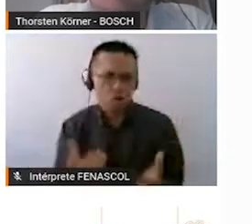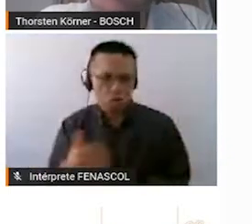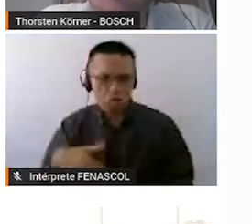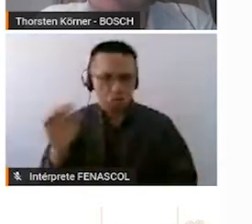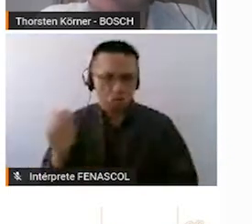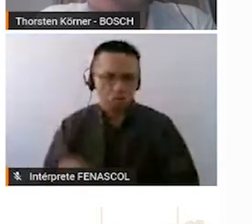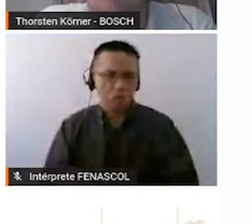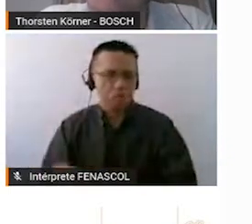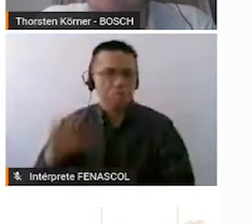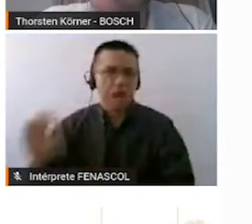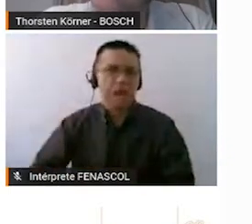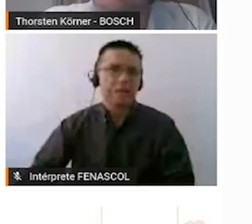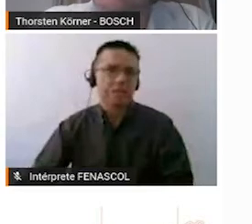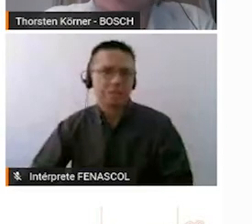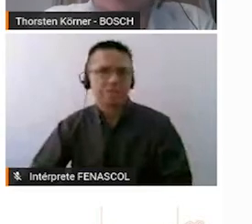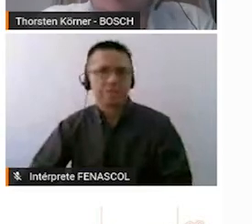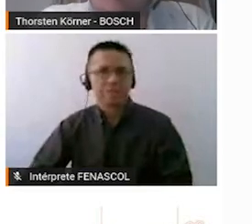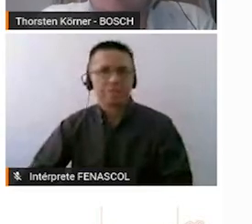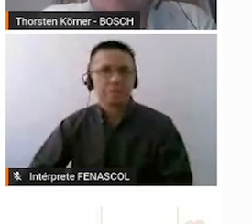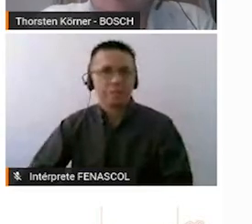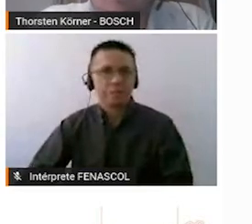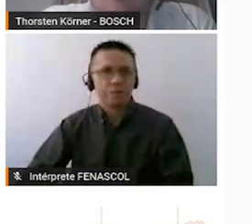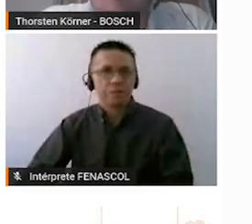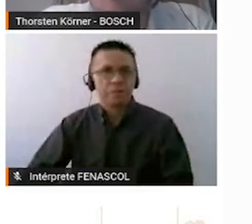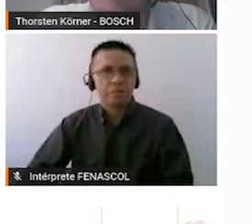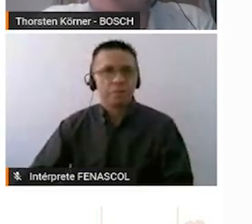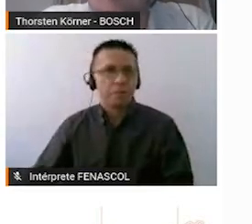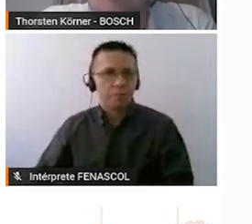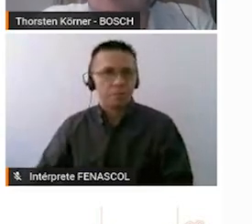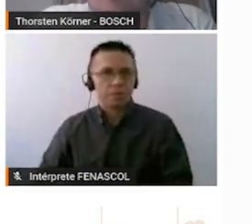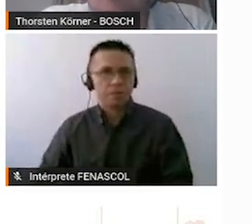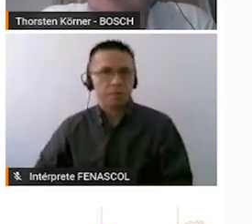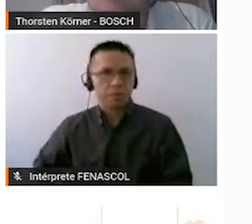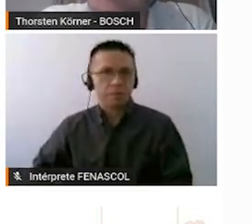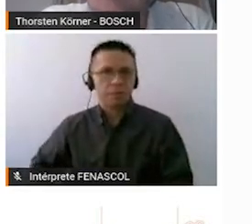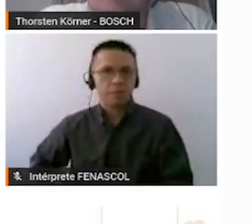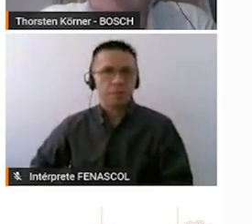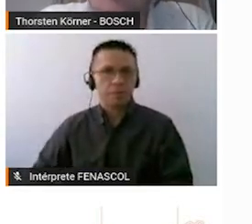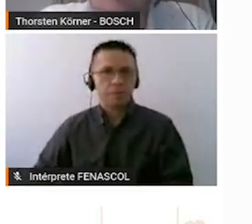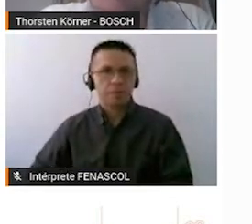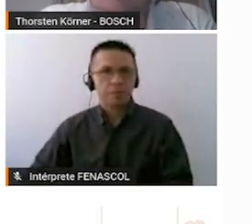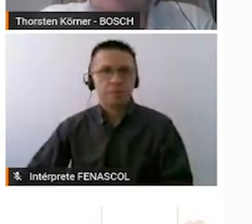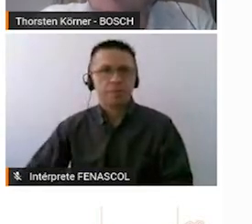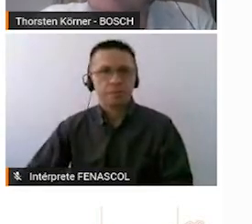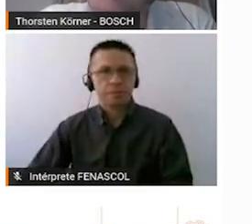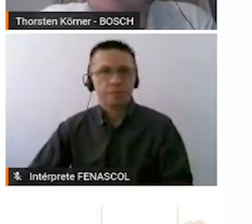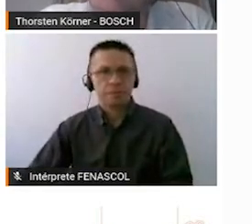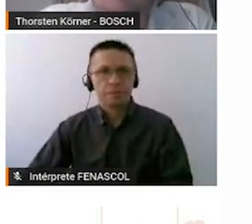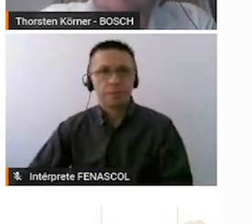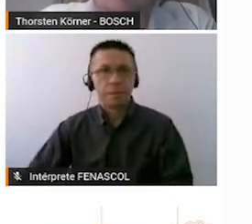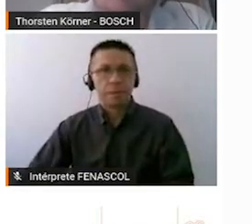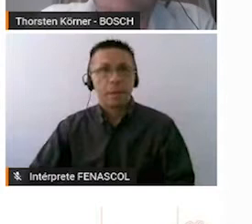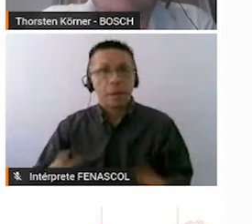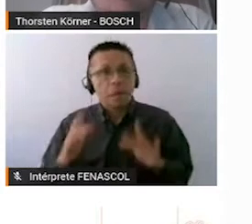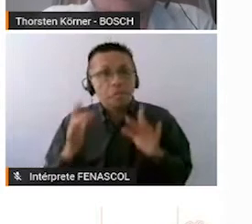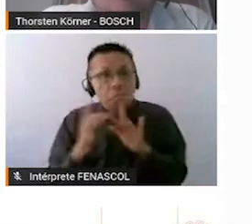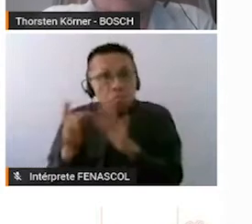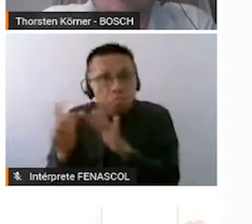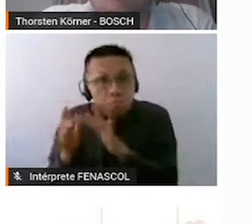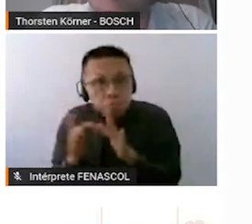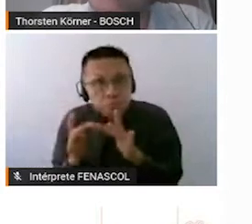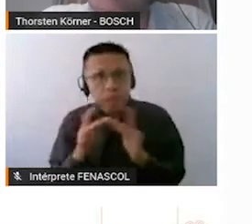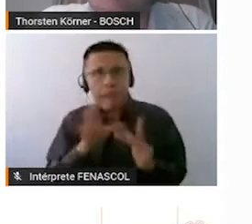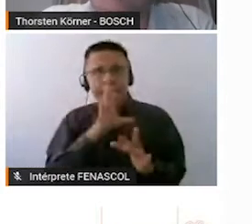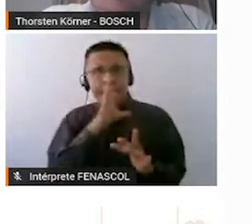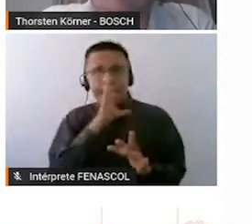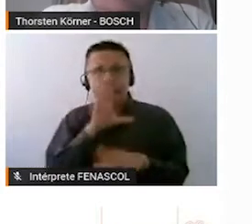objetos que se encuentran conectadas. Y con los objetos, y eso es muy importante, también se conectan personas, ¿no? No somos robots, somos